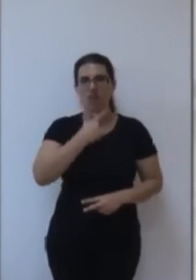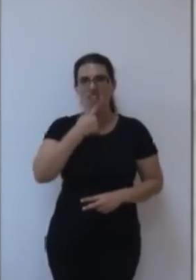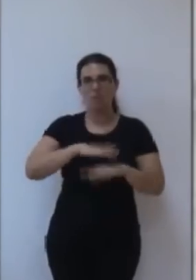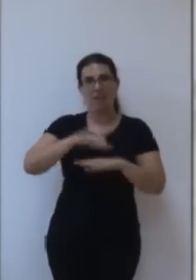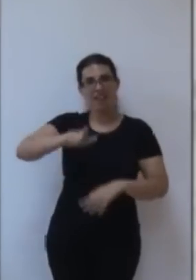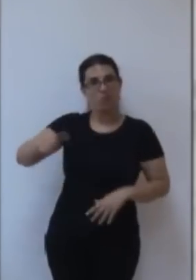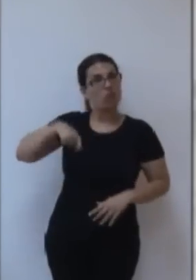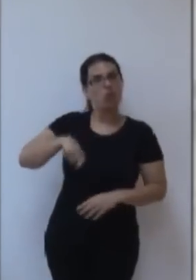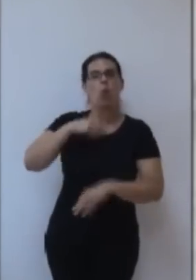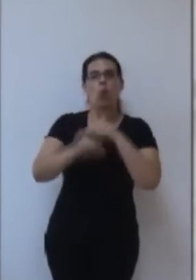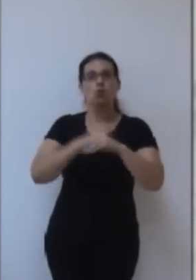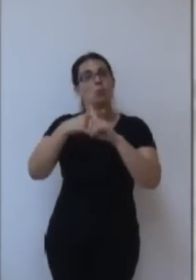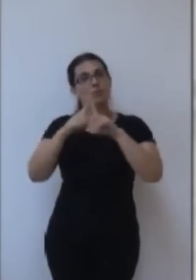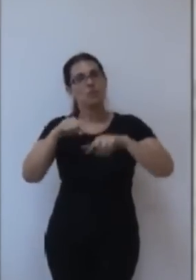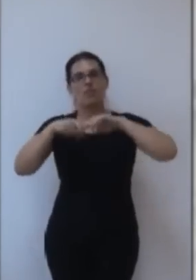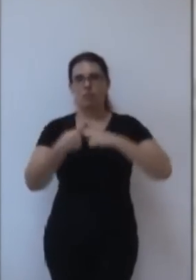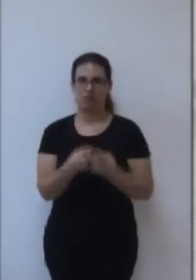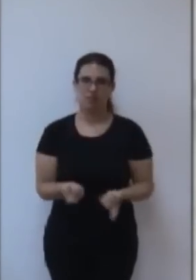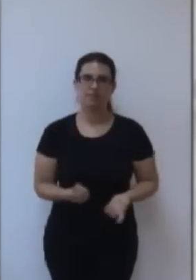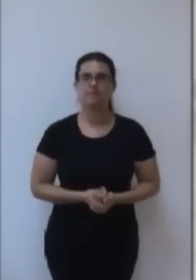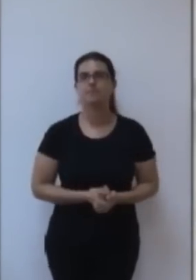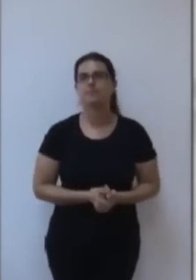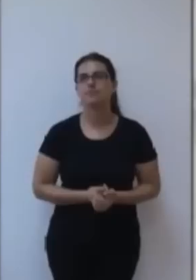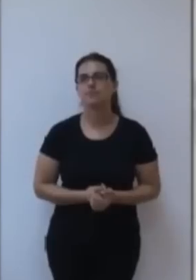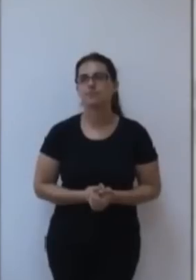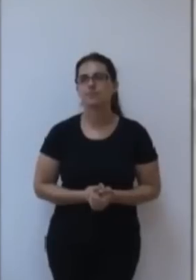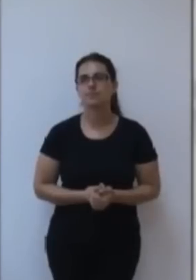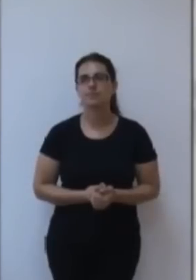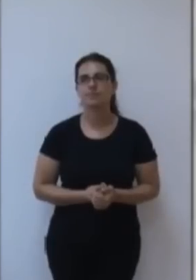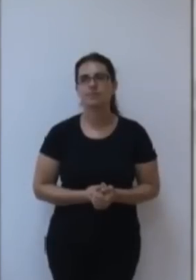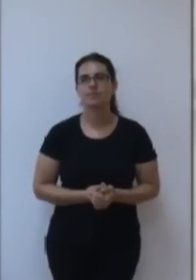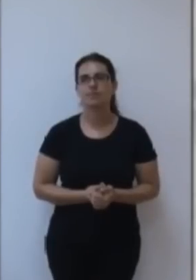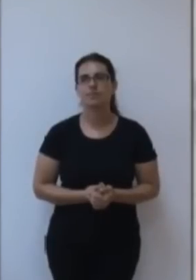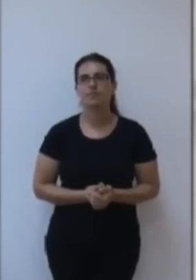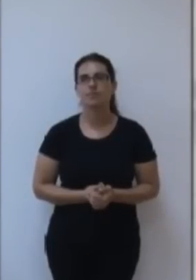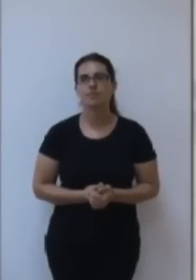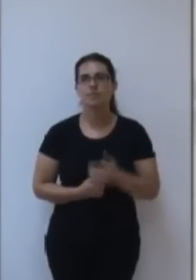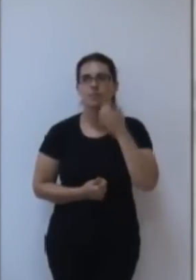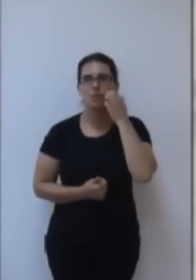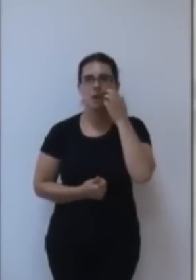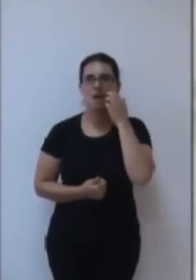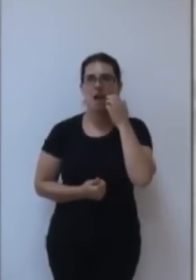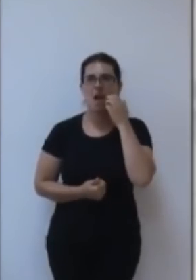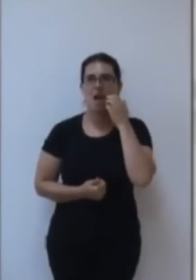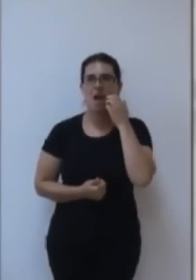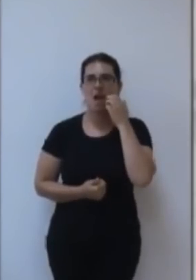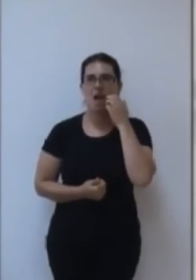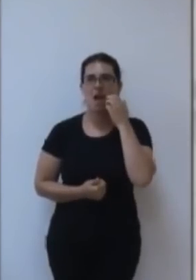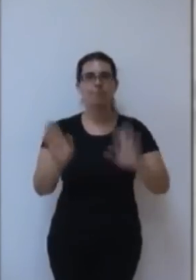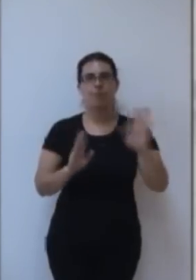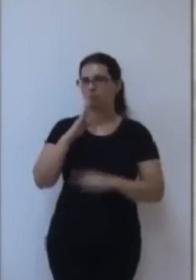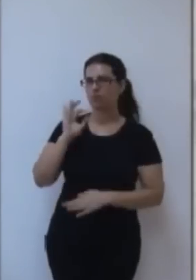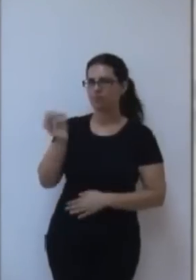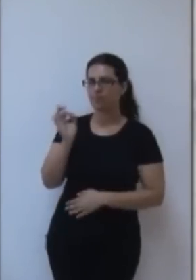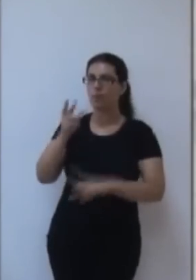esos educadores y para las familias que lo están utilizando también. Pues efectivamente, el tema de